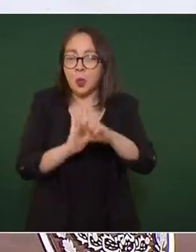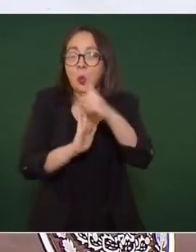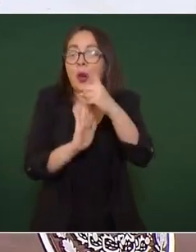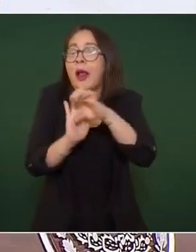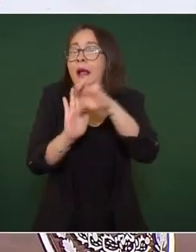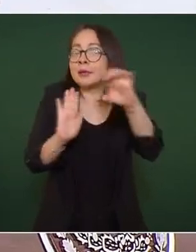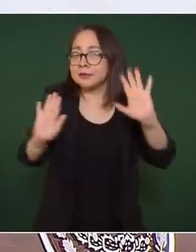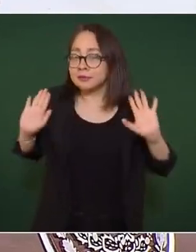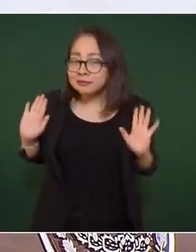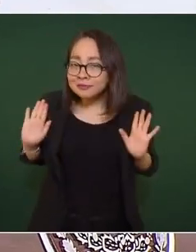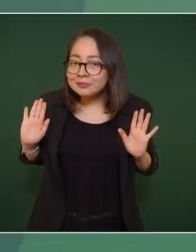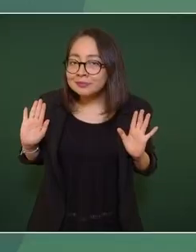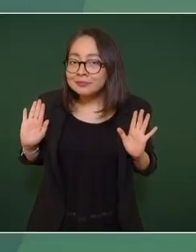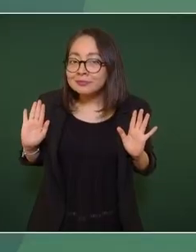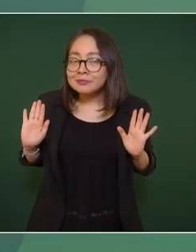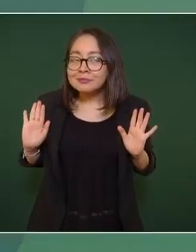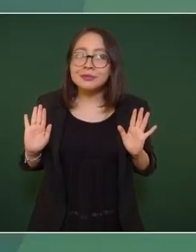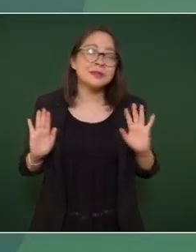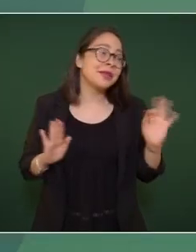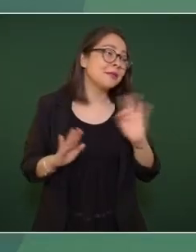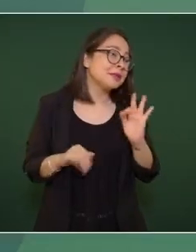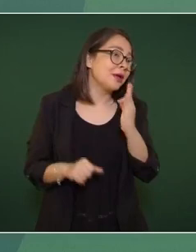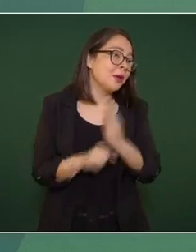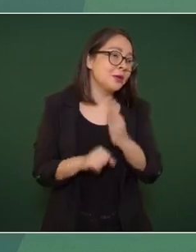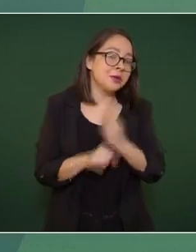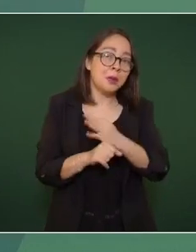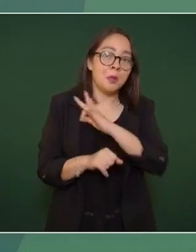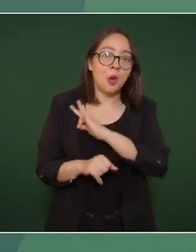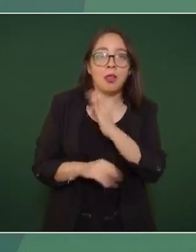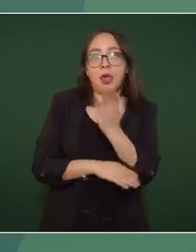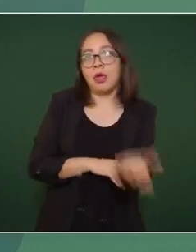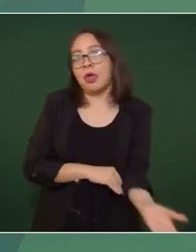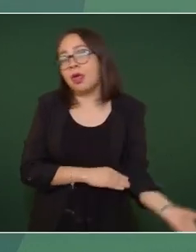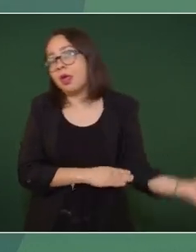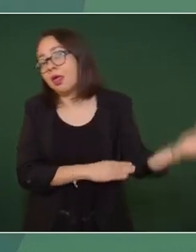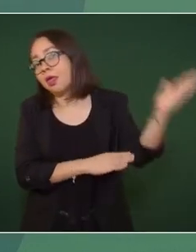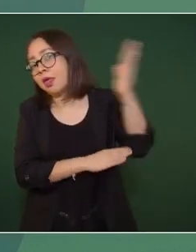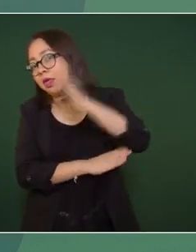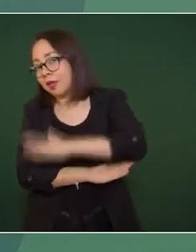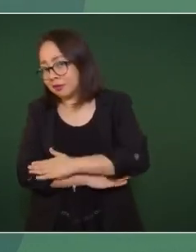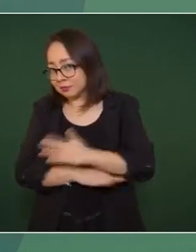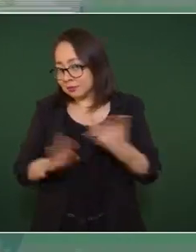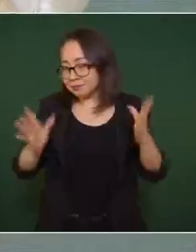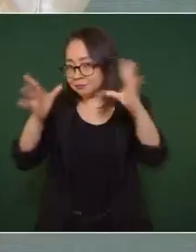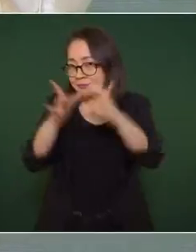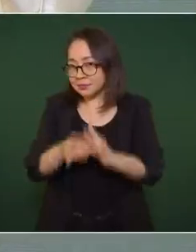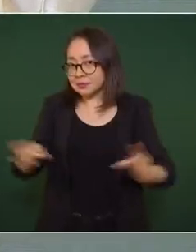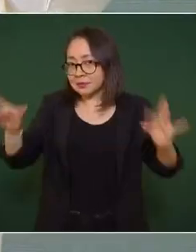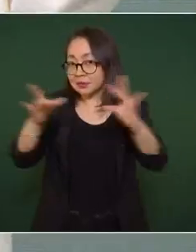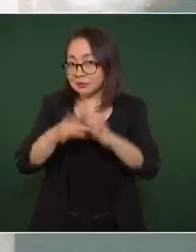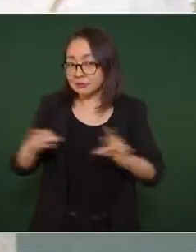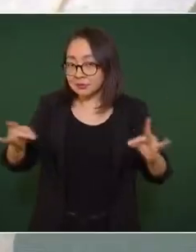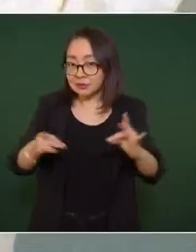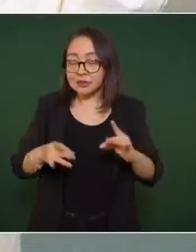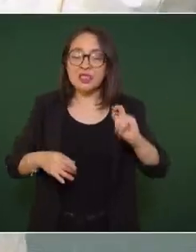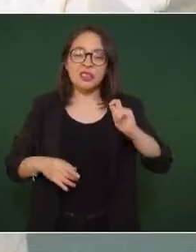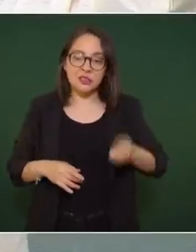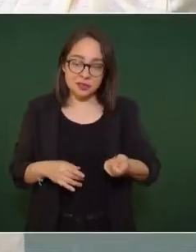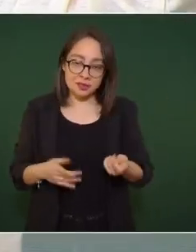porque aquí nos podríamos pasar todo el día hablando de la actitud de